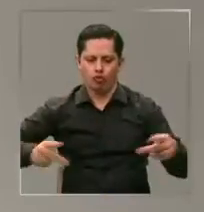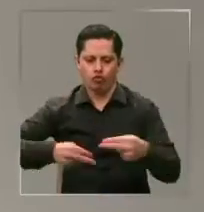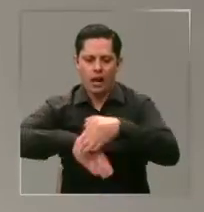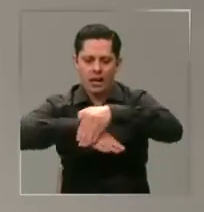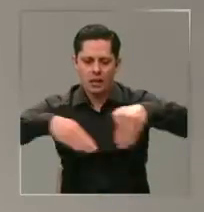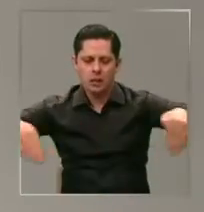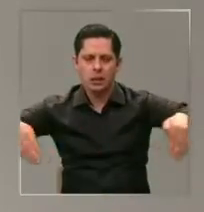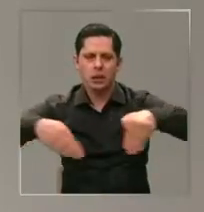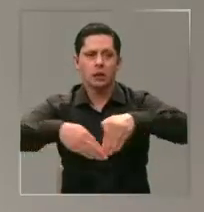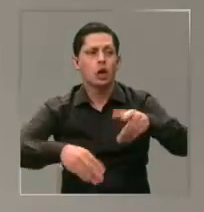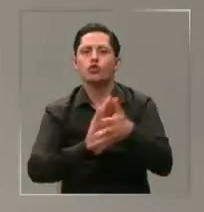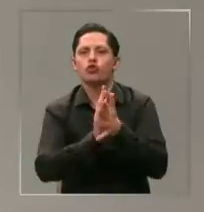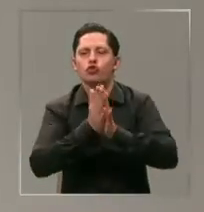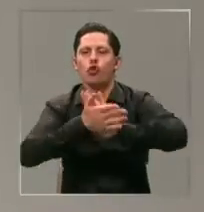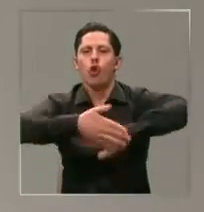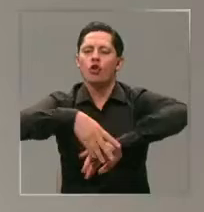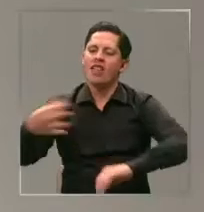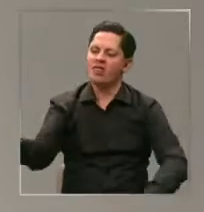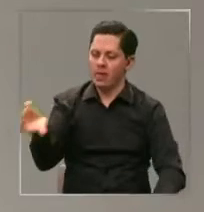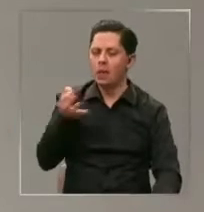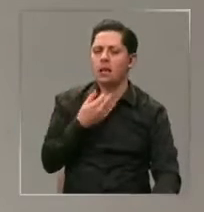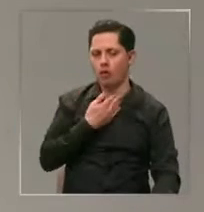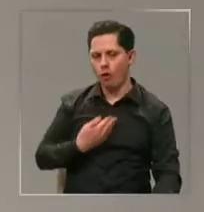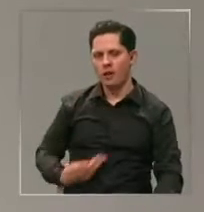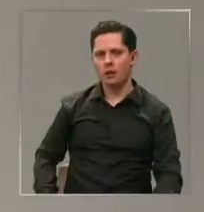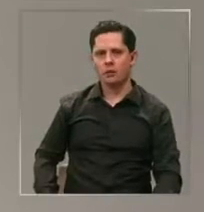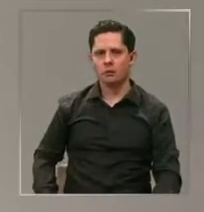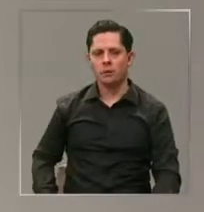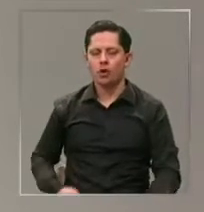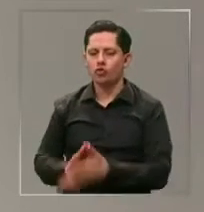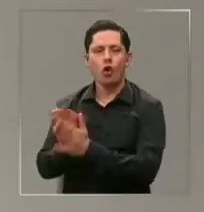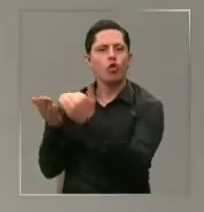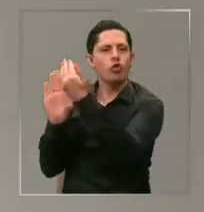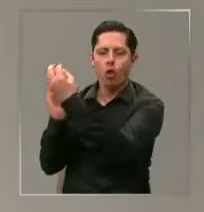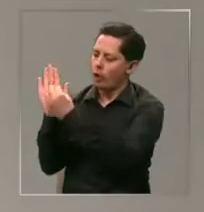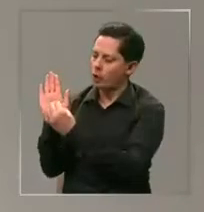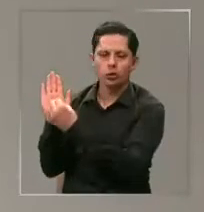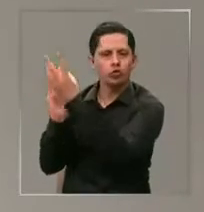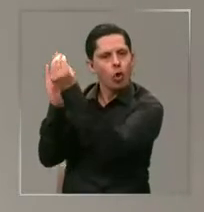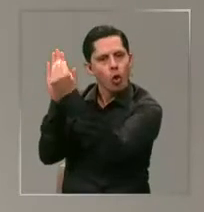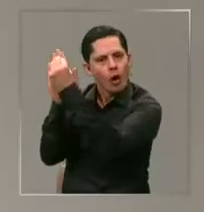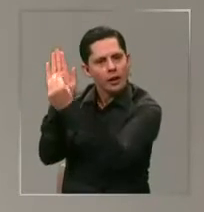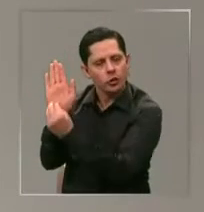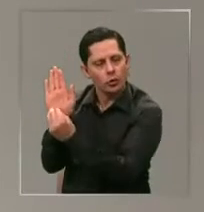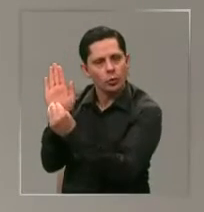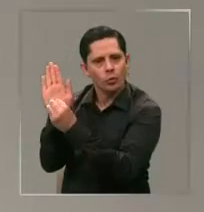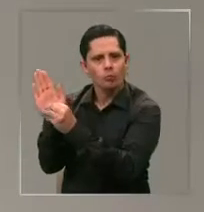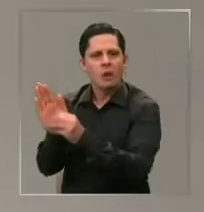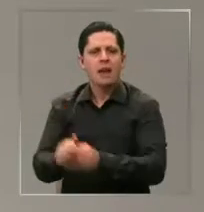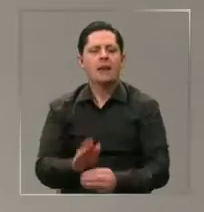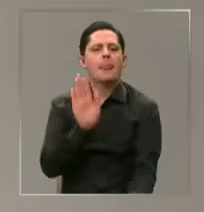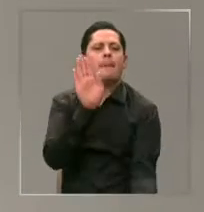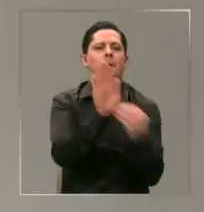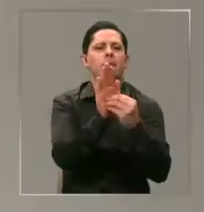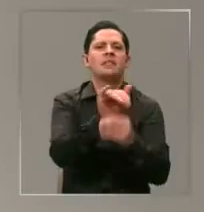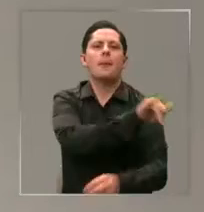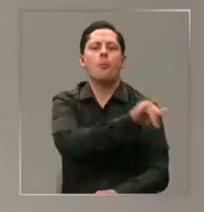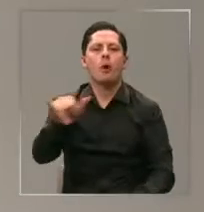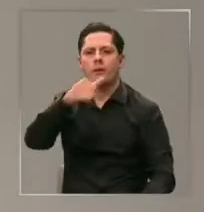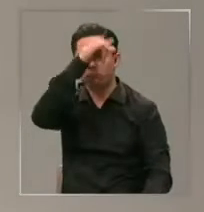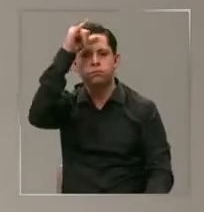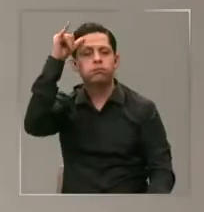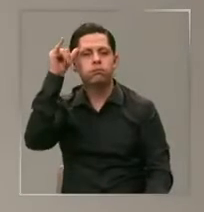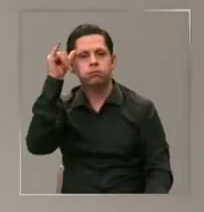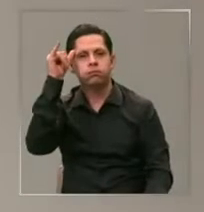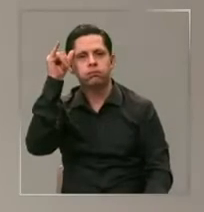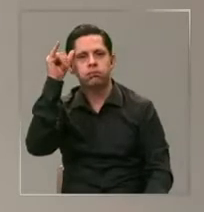Todo lo que nos está planteando el gobierno va a poder ser implementado después de la ocurrencia del verano, que